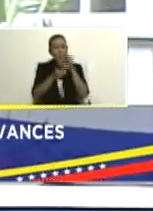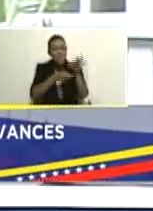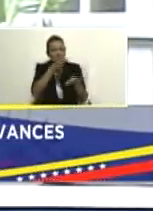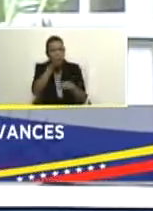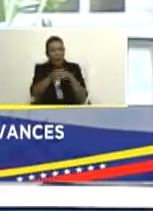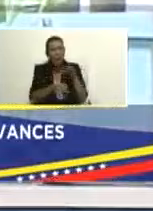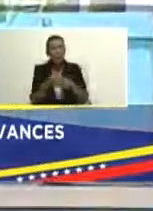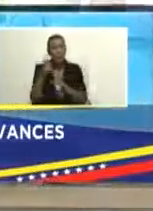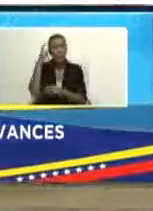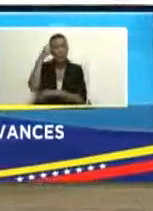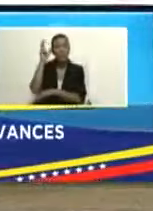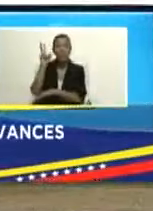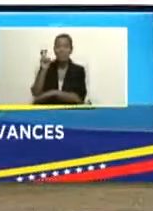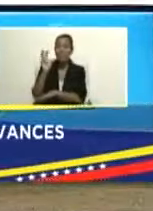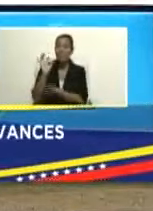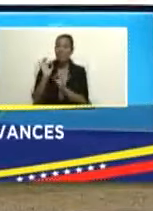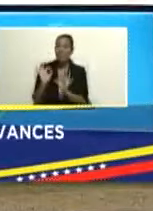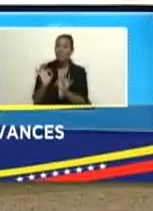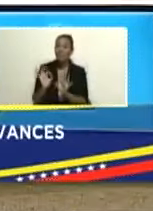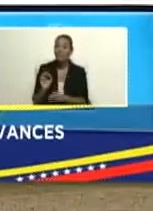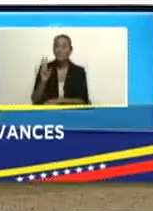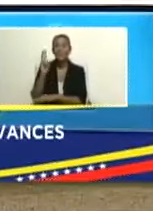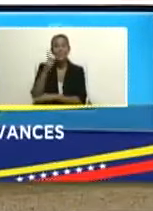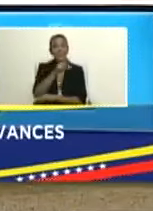es viernes.